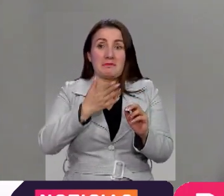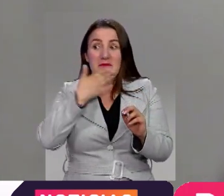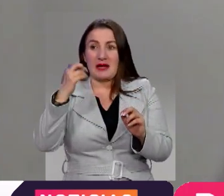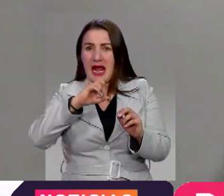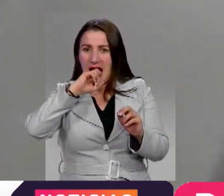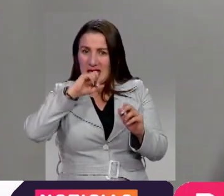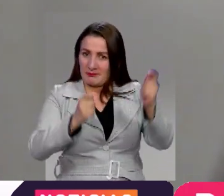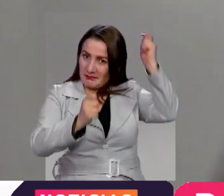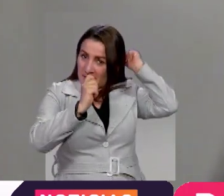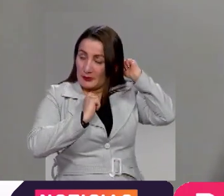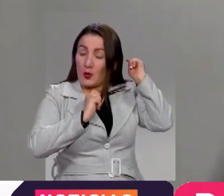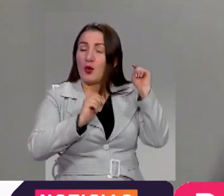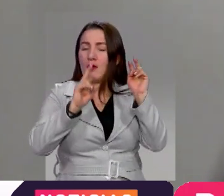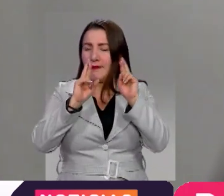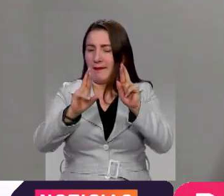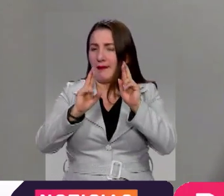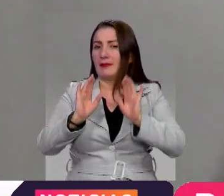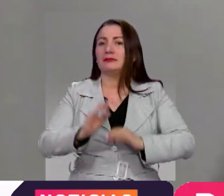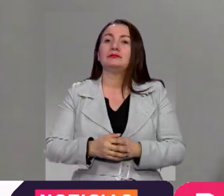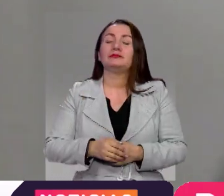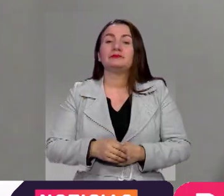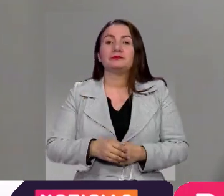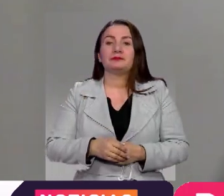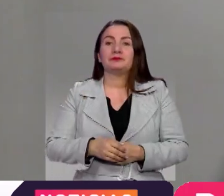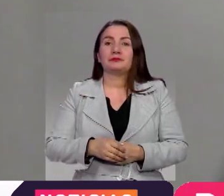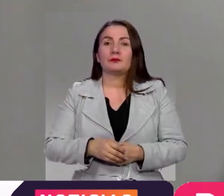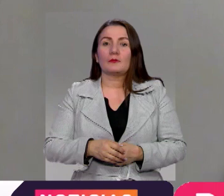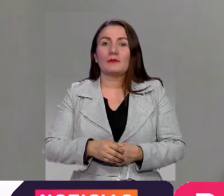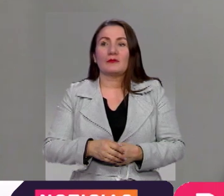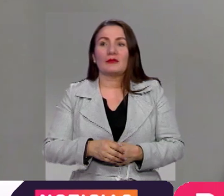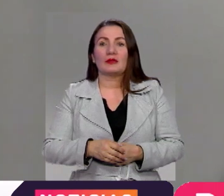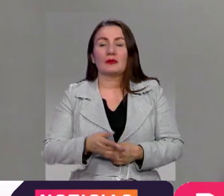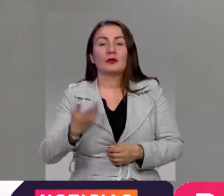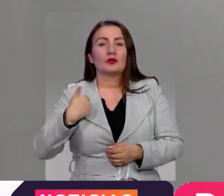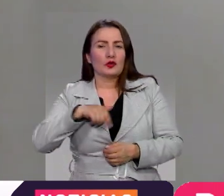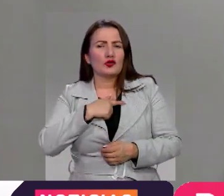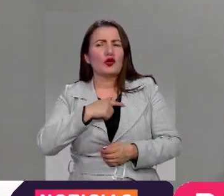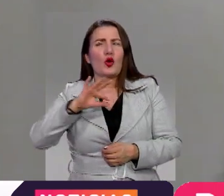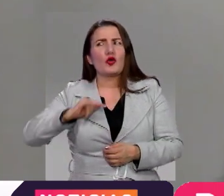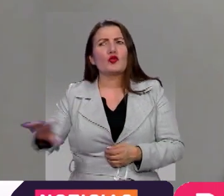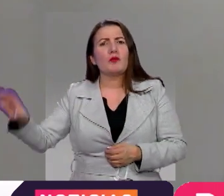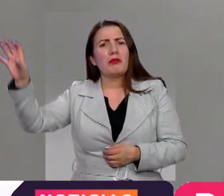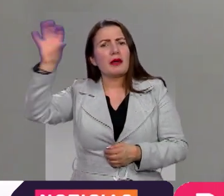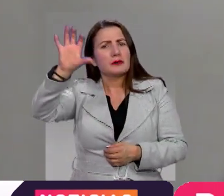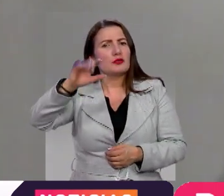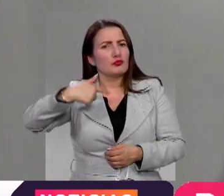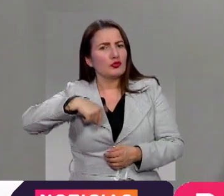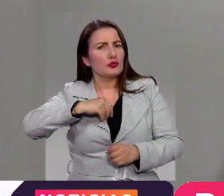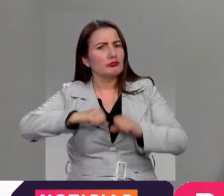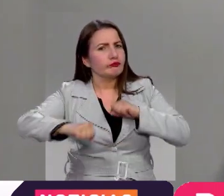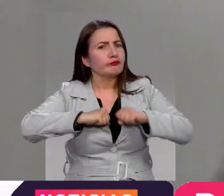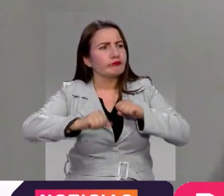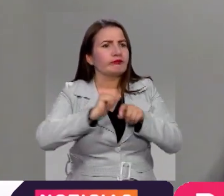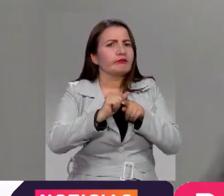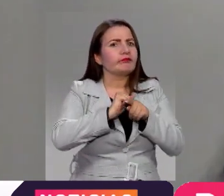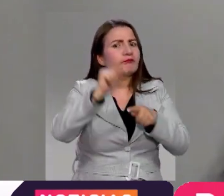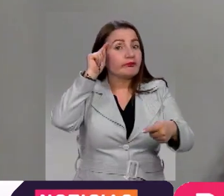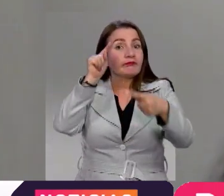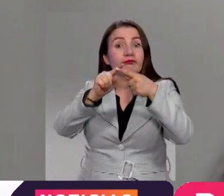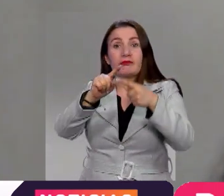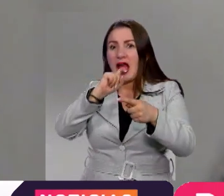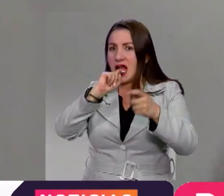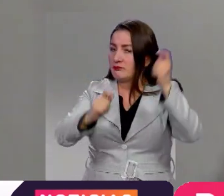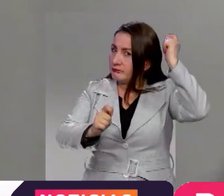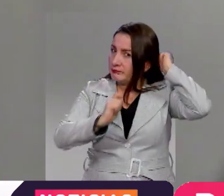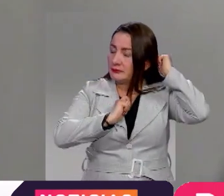medallería, ya que pues también como en otros países, nosotros también hemos trabajado para eso y